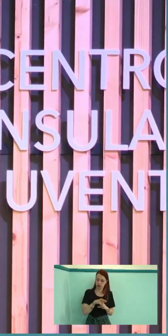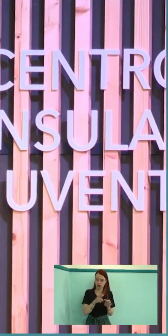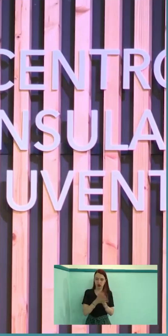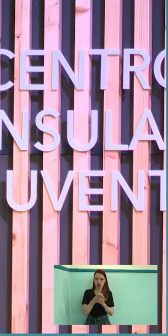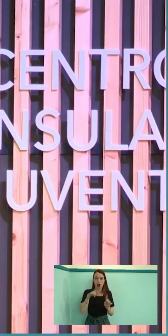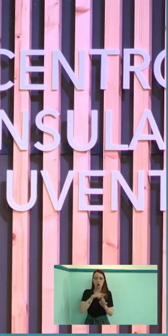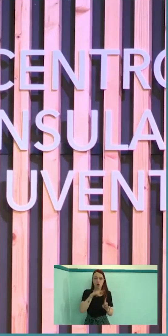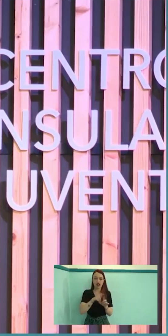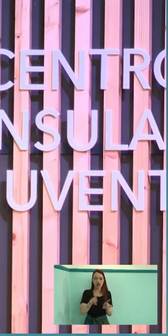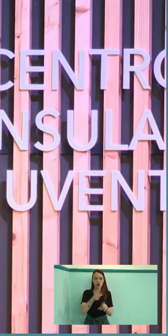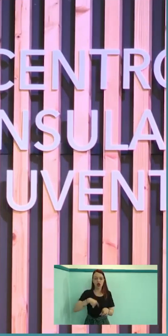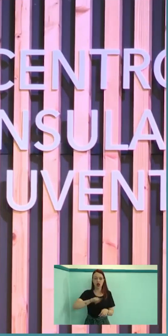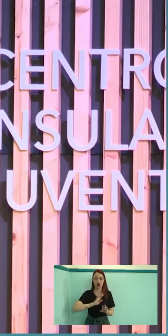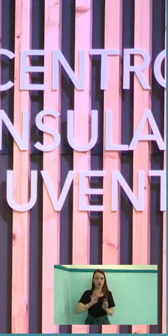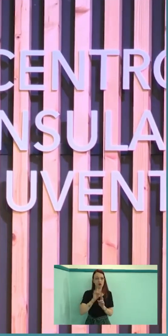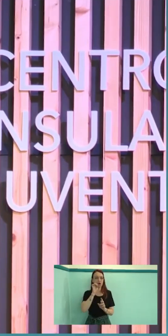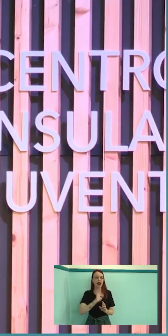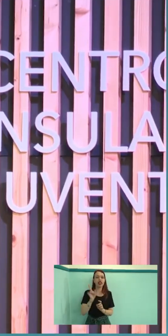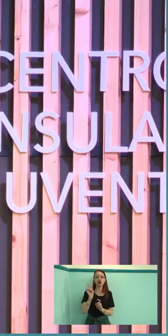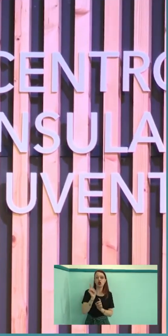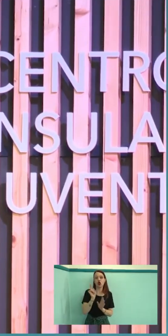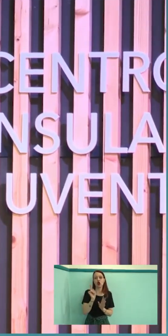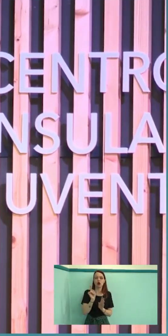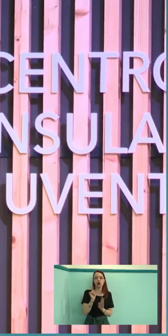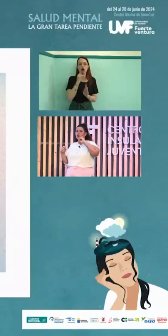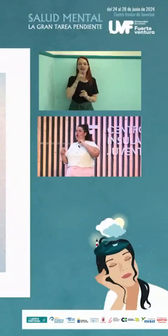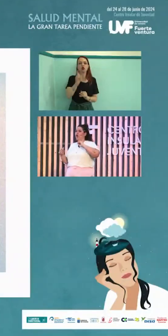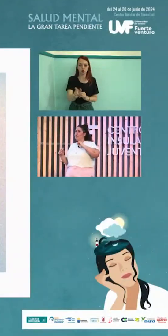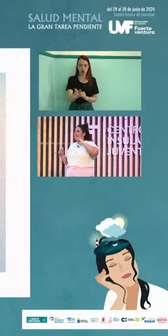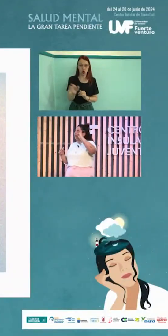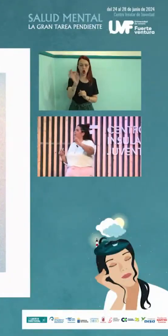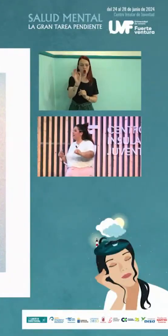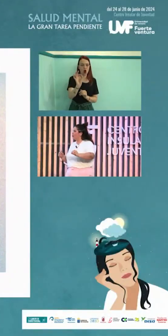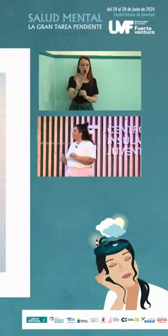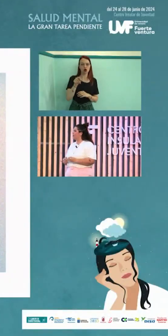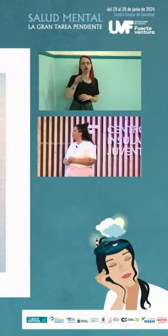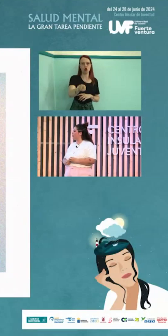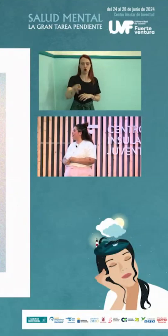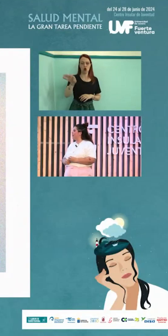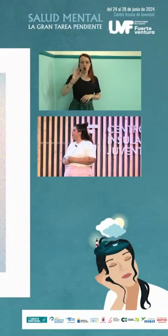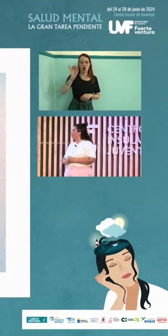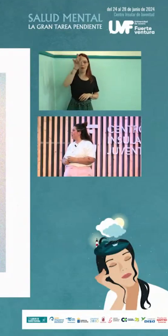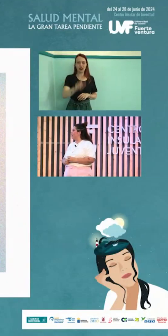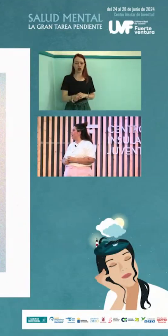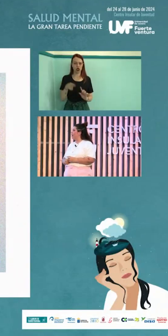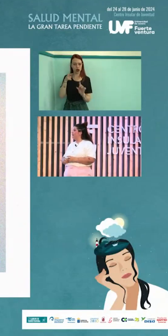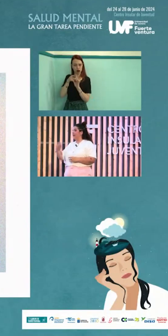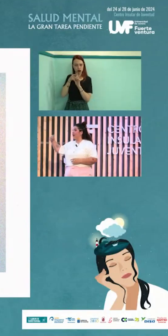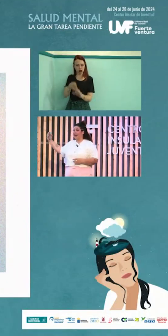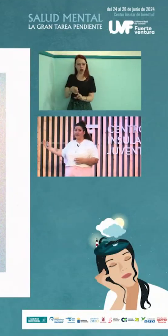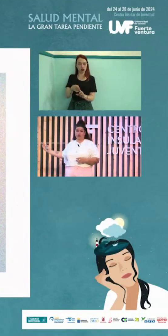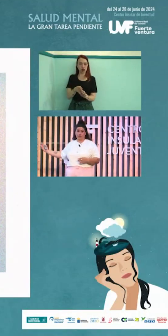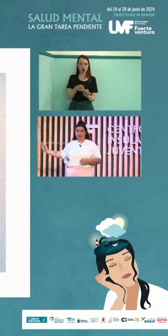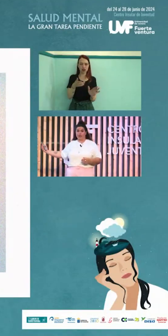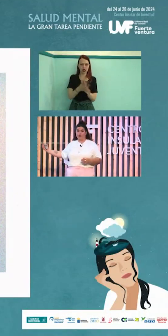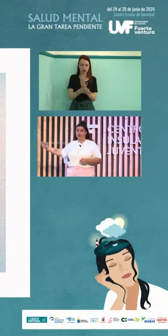bullying que consideramos que es simplemente o Parece ser como solamente el insulto no o el señalamiento hacia esa persona que lo recibe tiene una